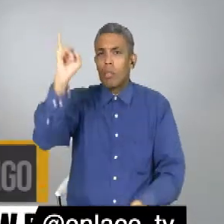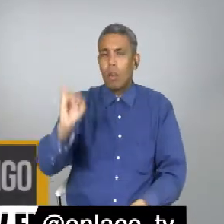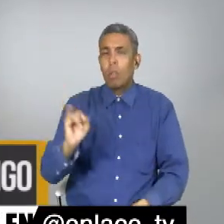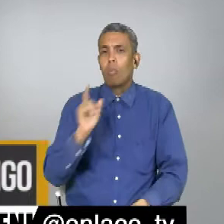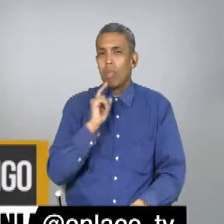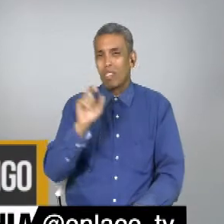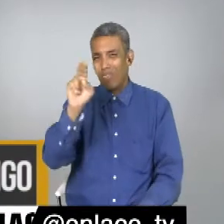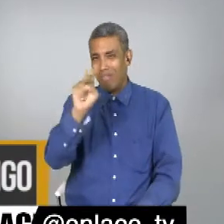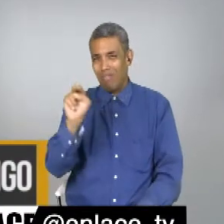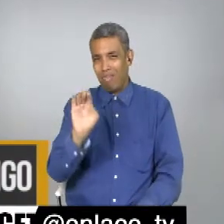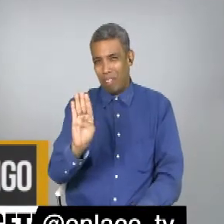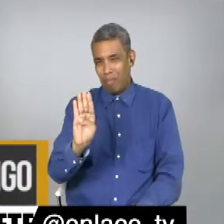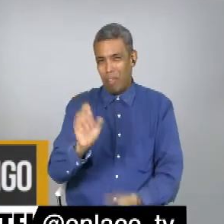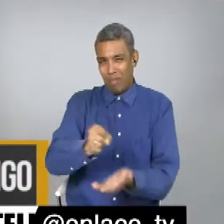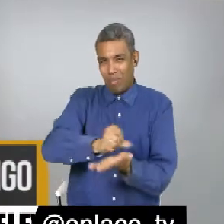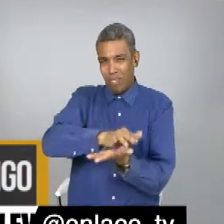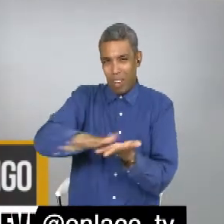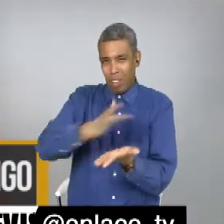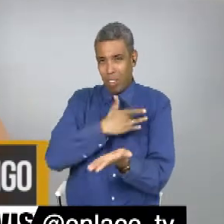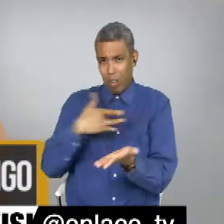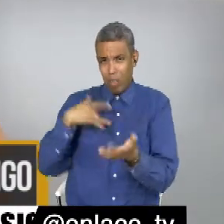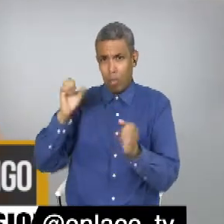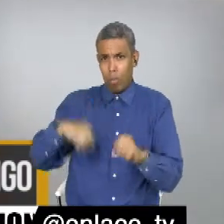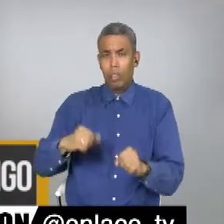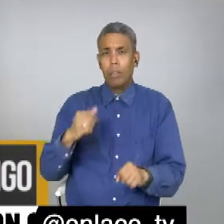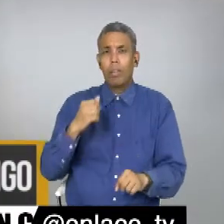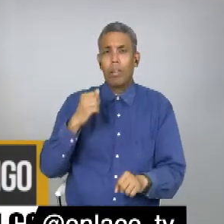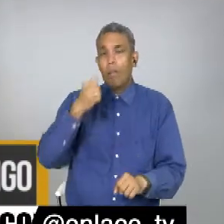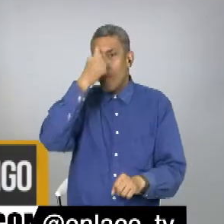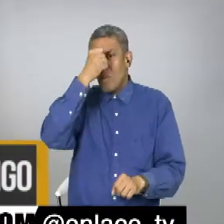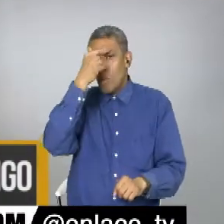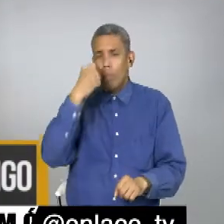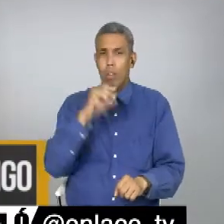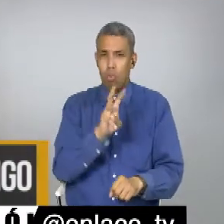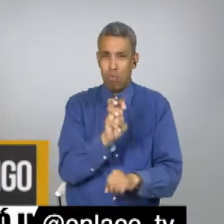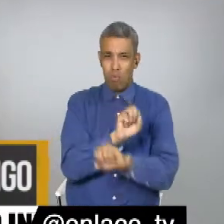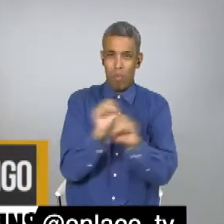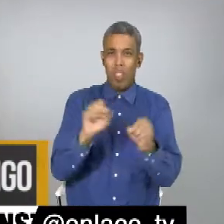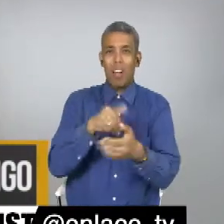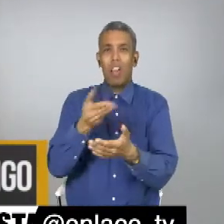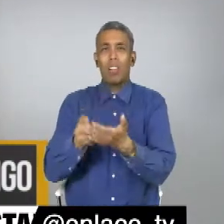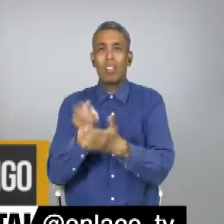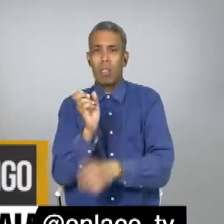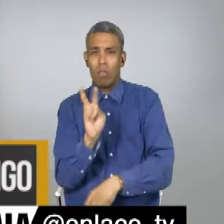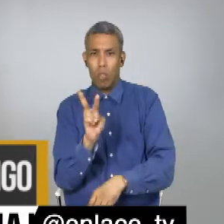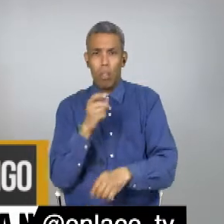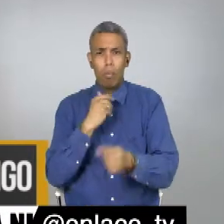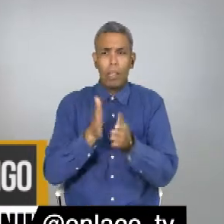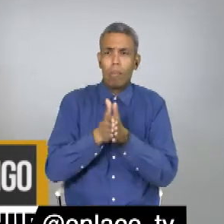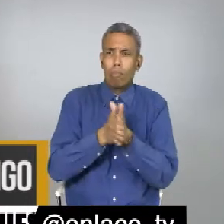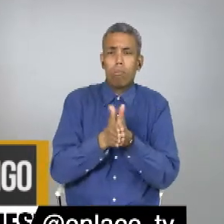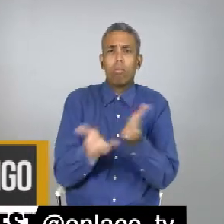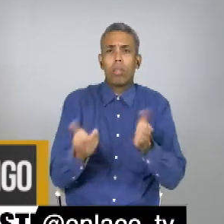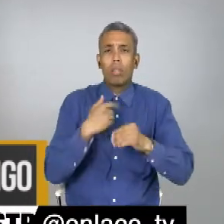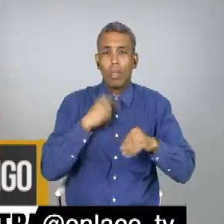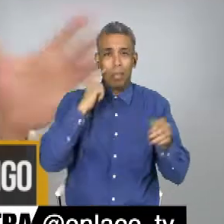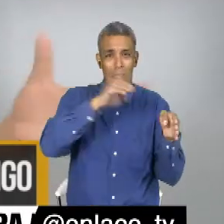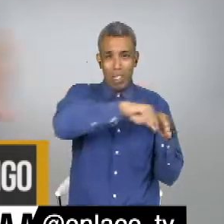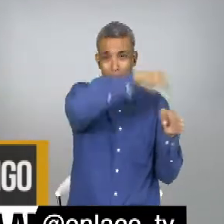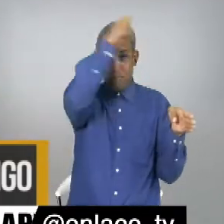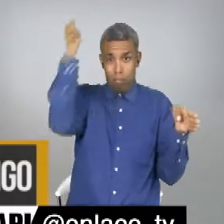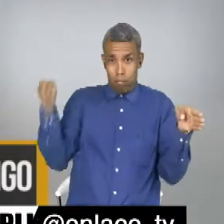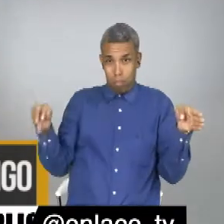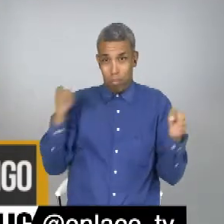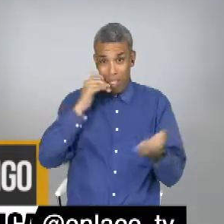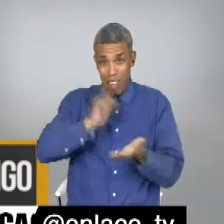estará realizando este domingo 21 de mayo desde las 8 de la mañana hasta las 12 del mediodía en las instalaciones del Coliseo Luis F. Castellanos. Café